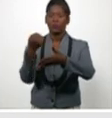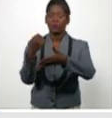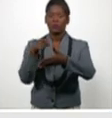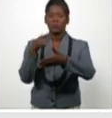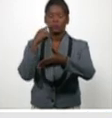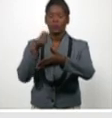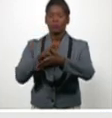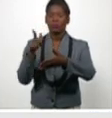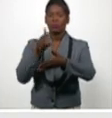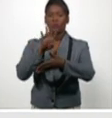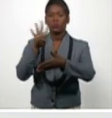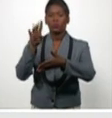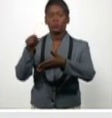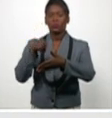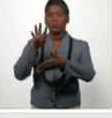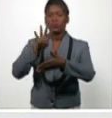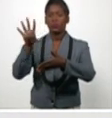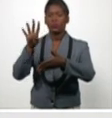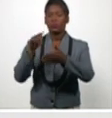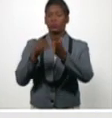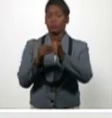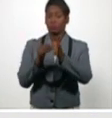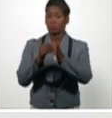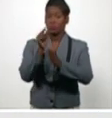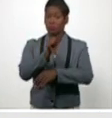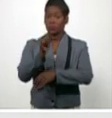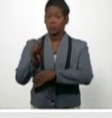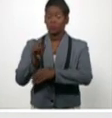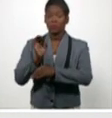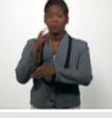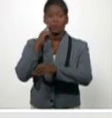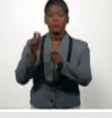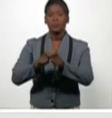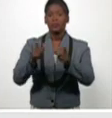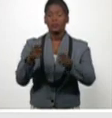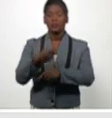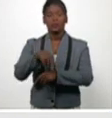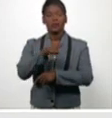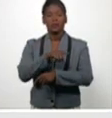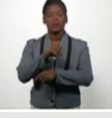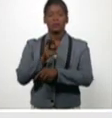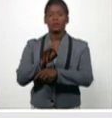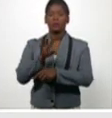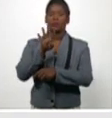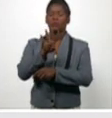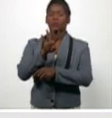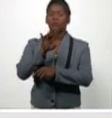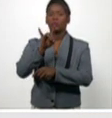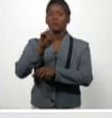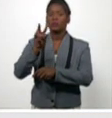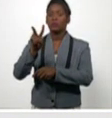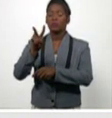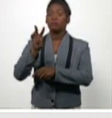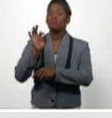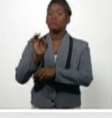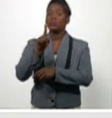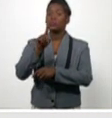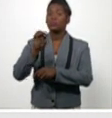44,94% de todos los casos del mundo, ayer de los 492,